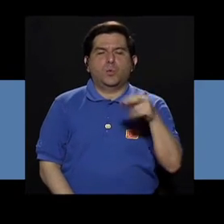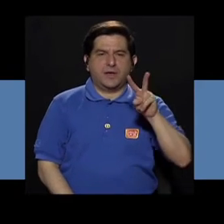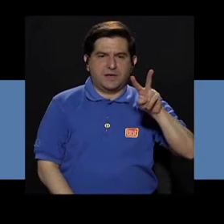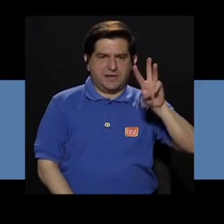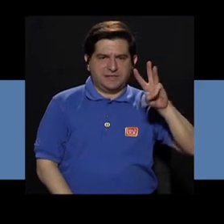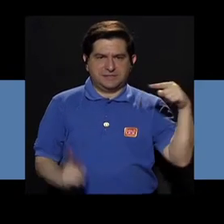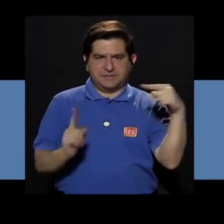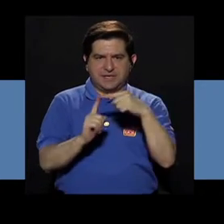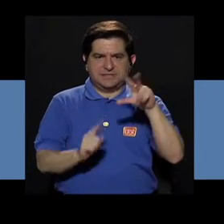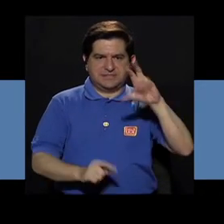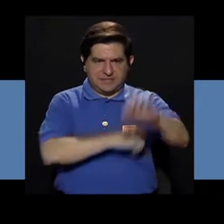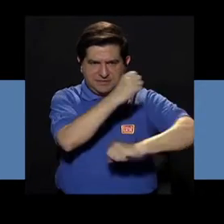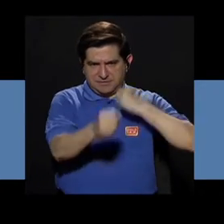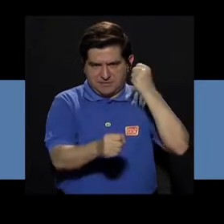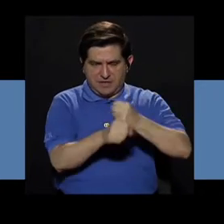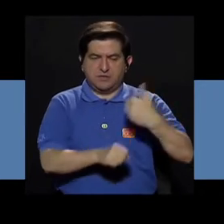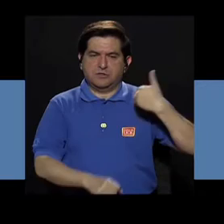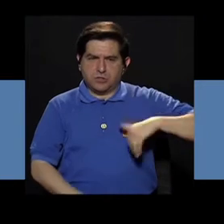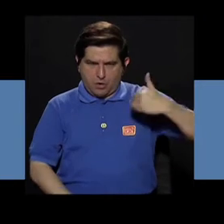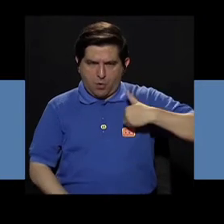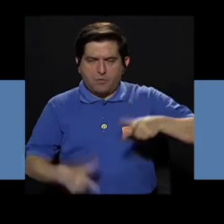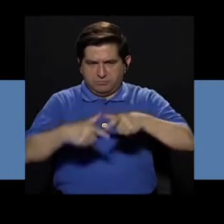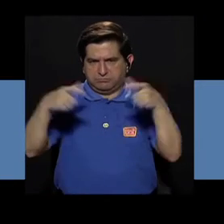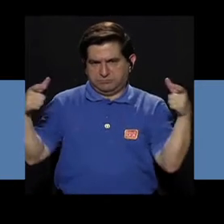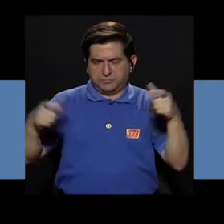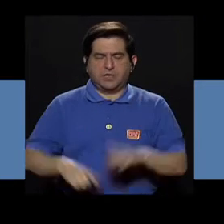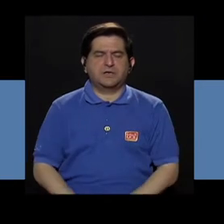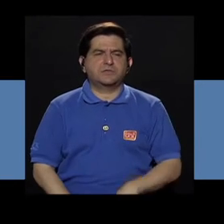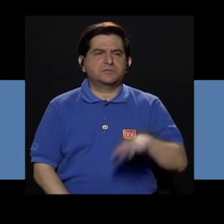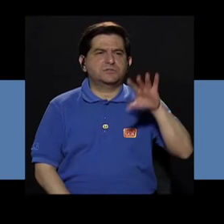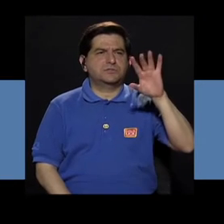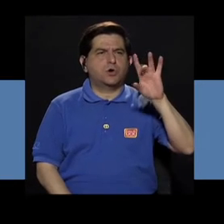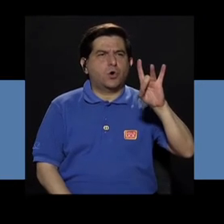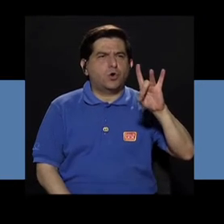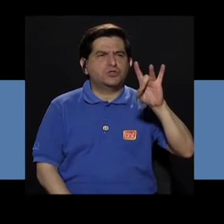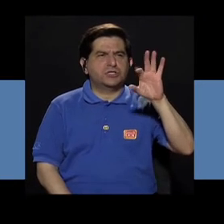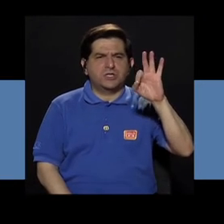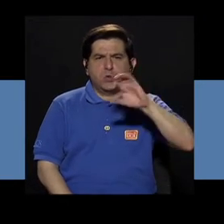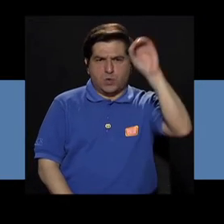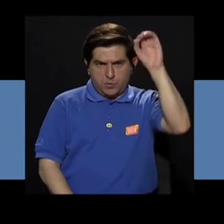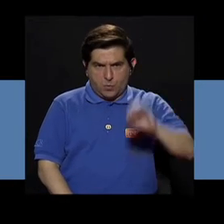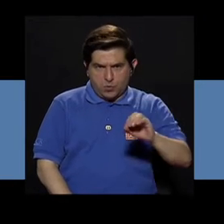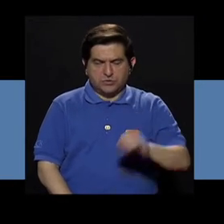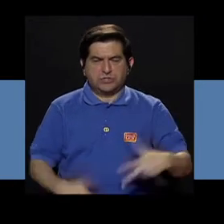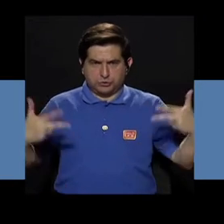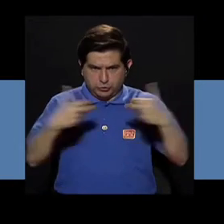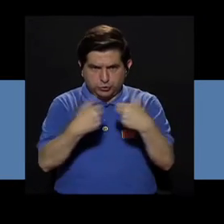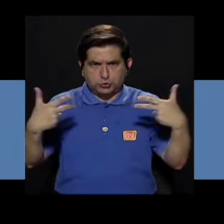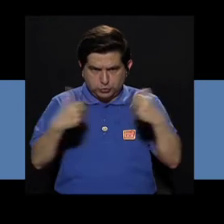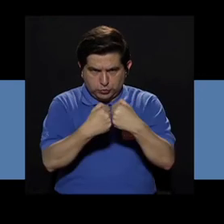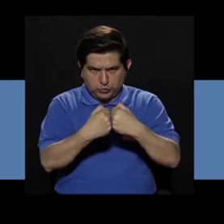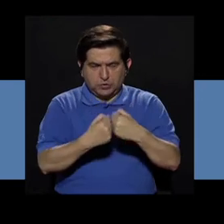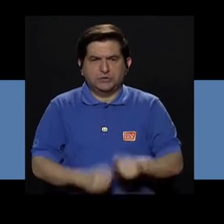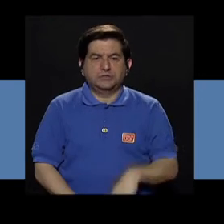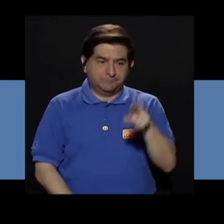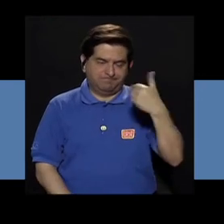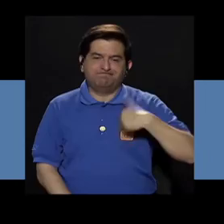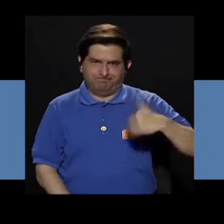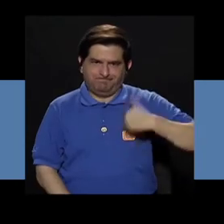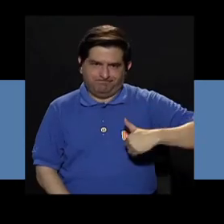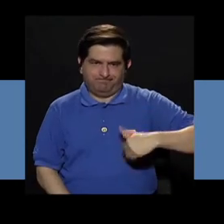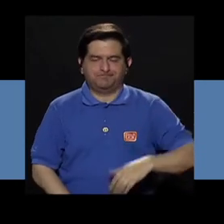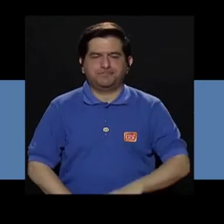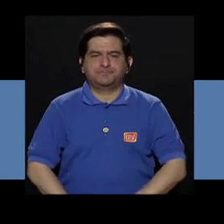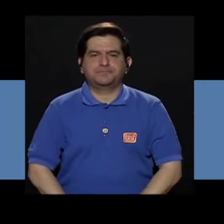entre 26 y 30 años, hombres en su mayoría. El 89%, perdón, de los choques fueron con